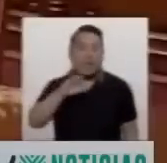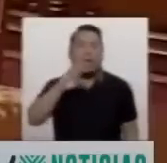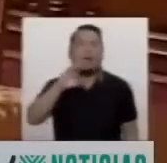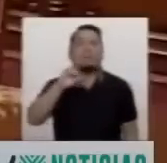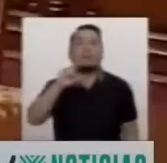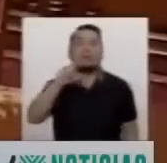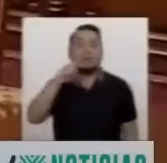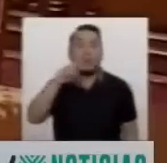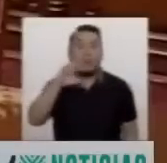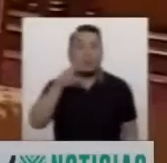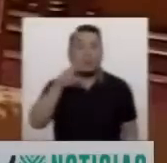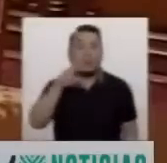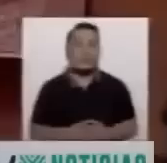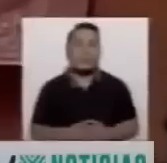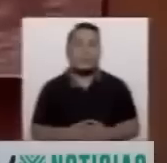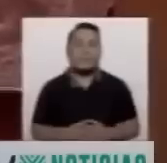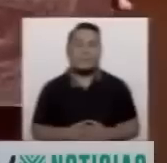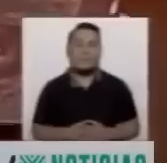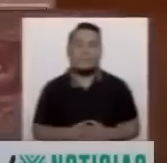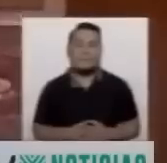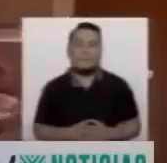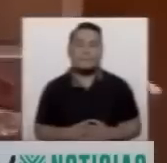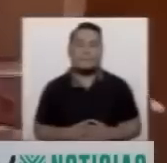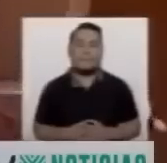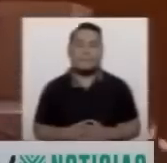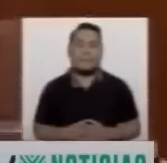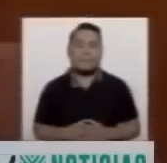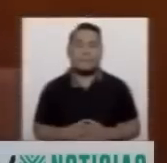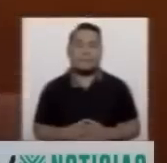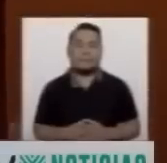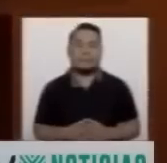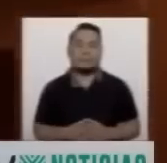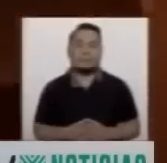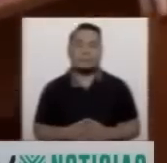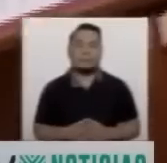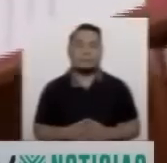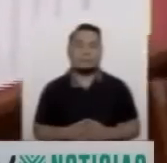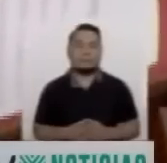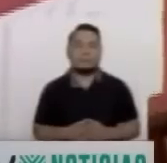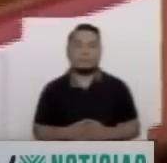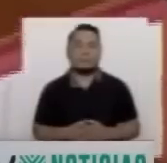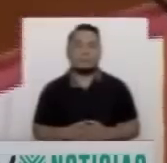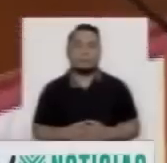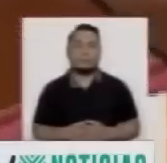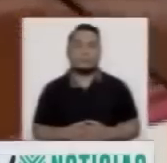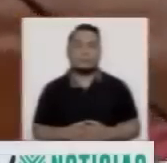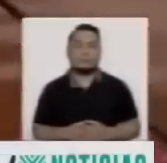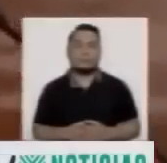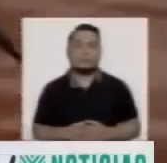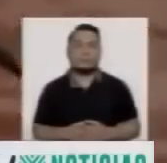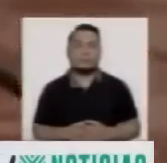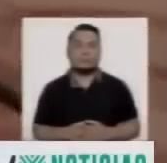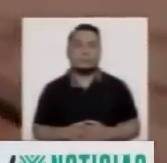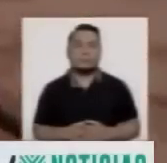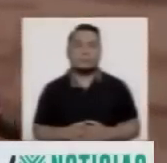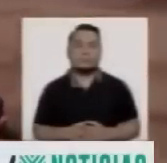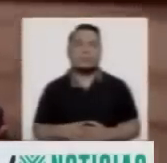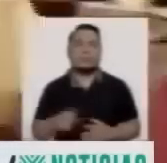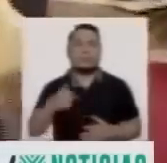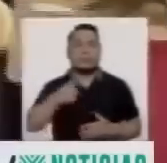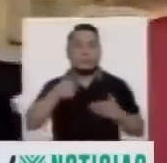ella está haciendo cumplir las leyes y si es que hay actualmente algún algún muerto es por